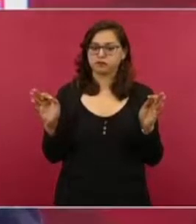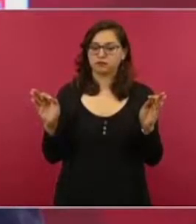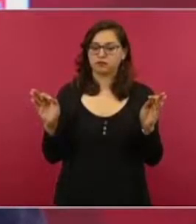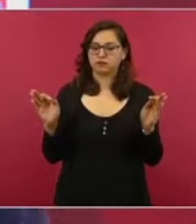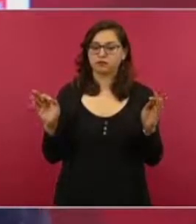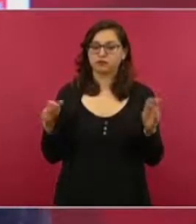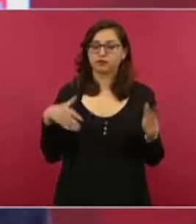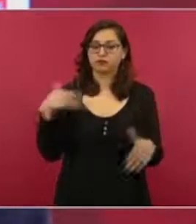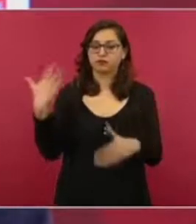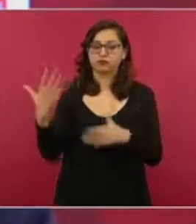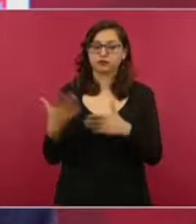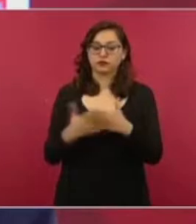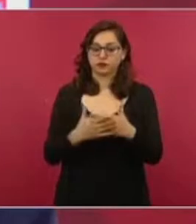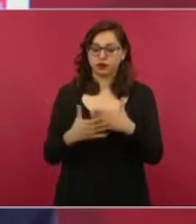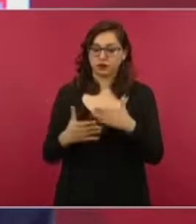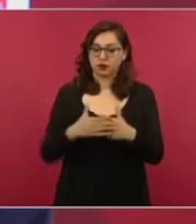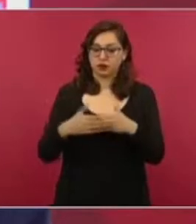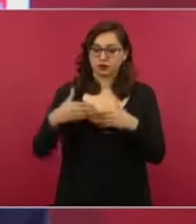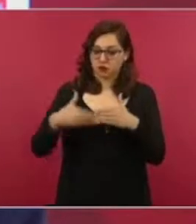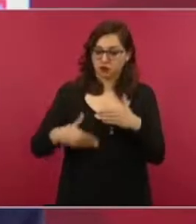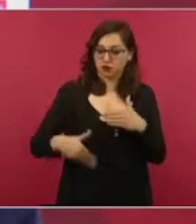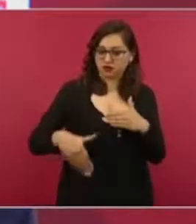el 25%